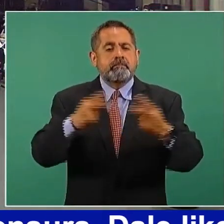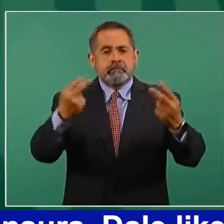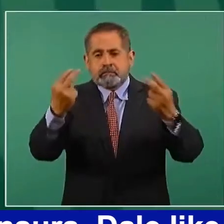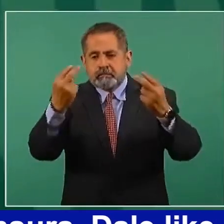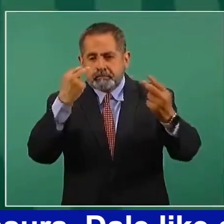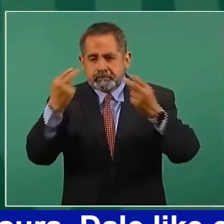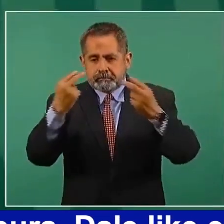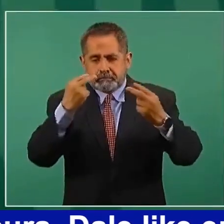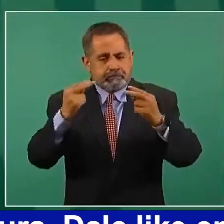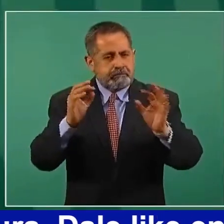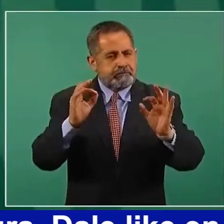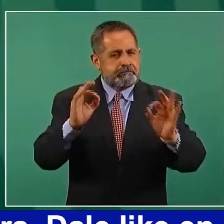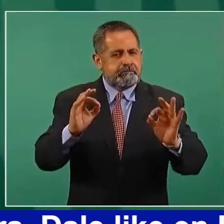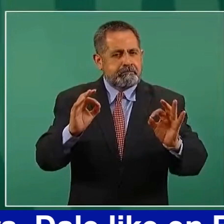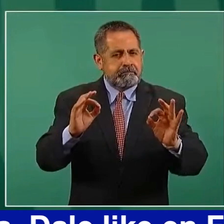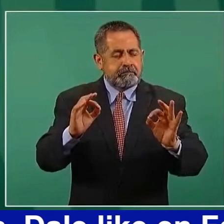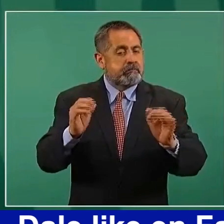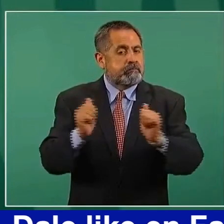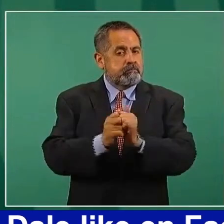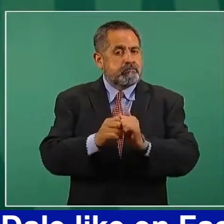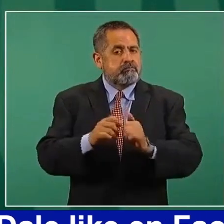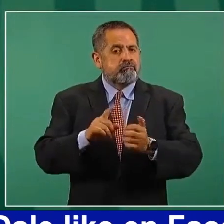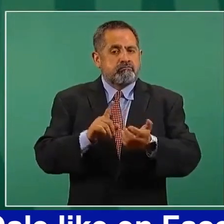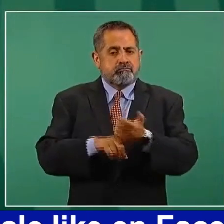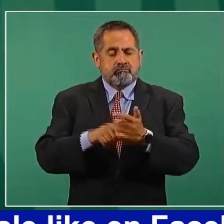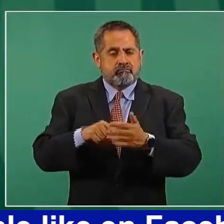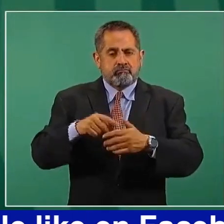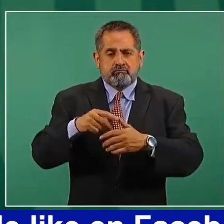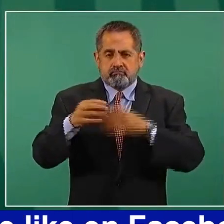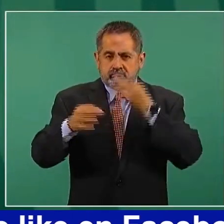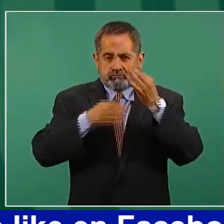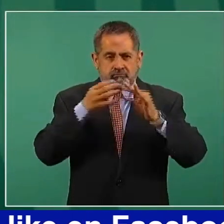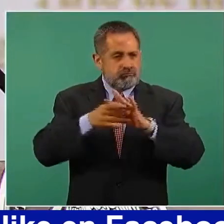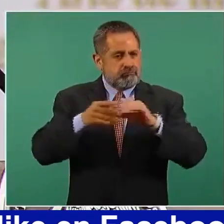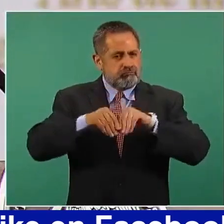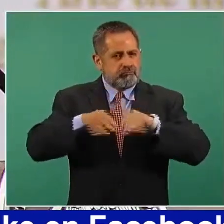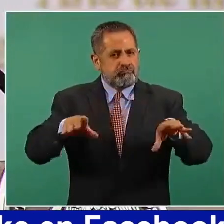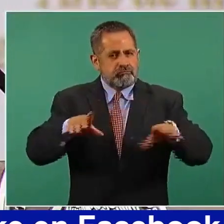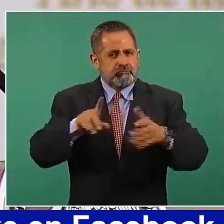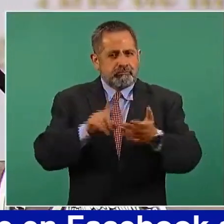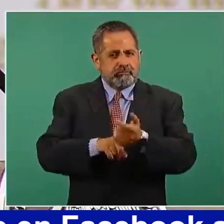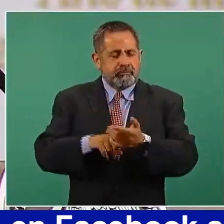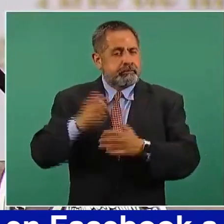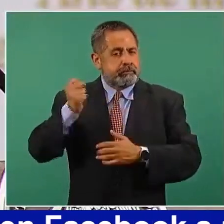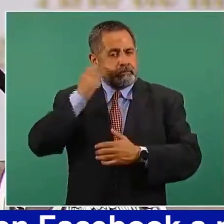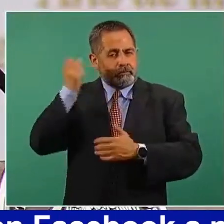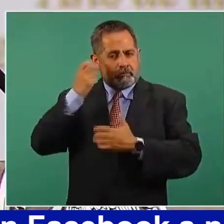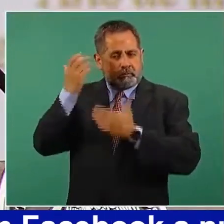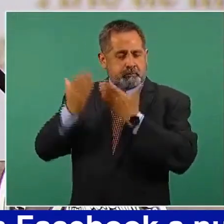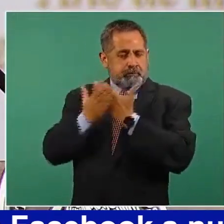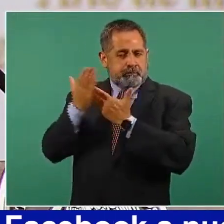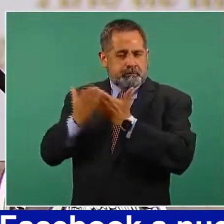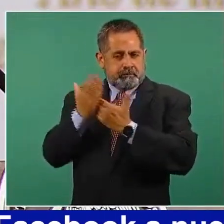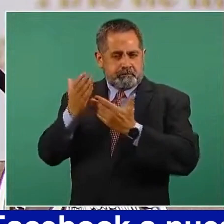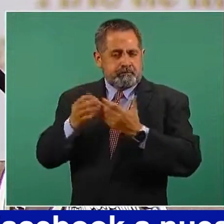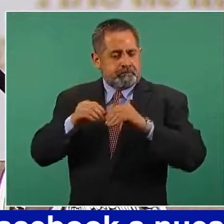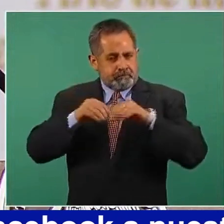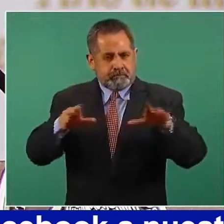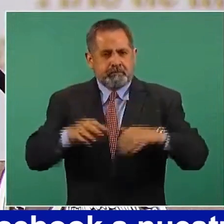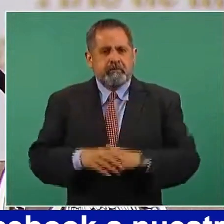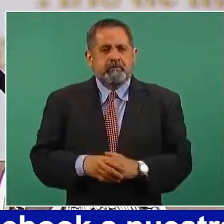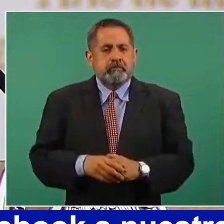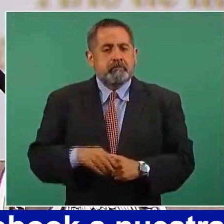viendo a través de la transmisión de la conferencia matutina. Vamos a hablar de